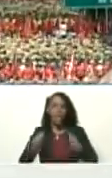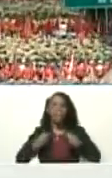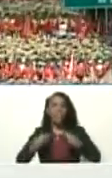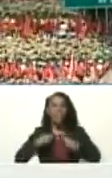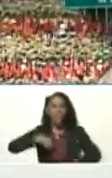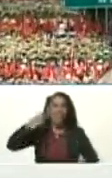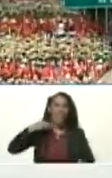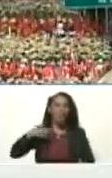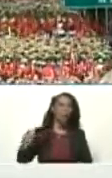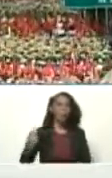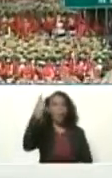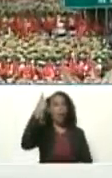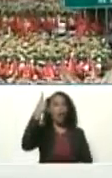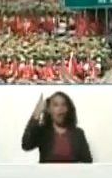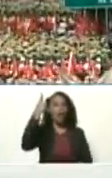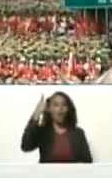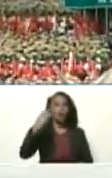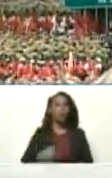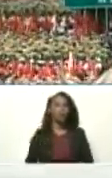primero!